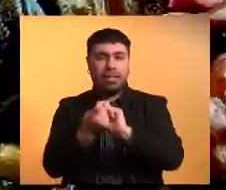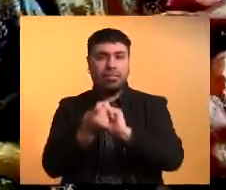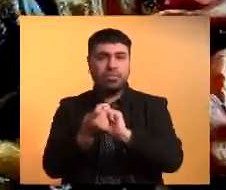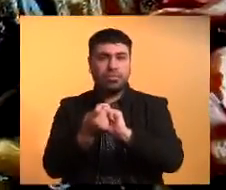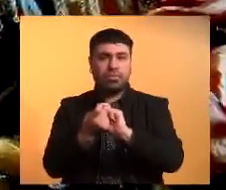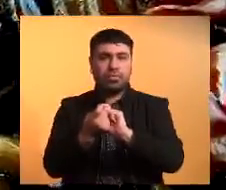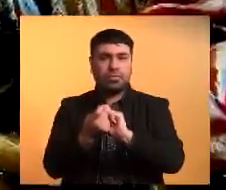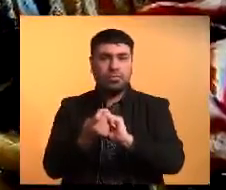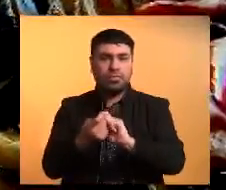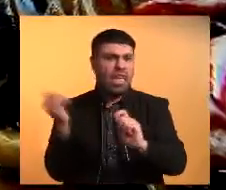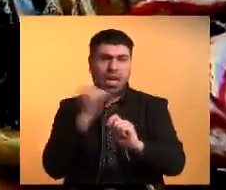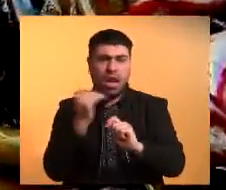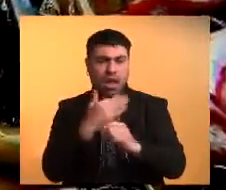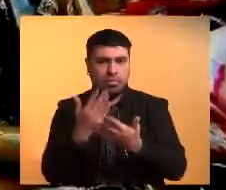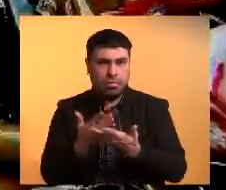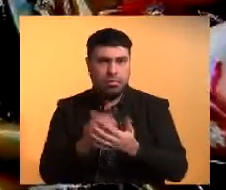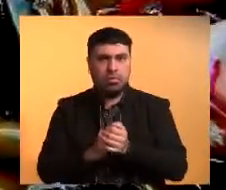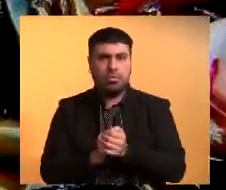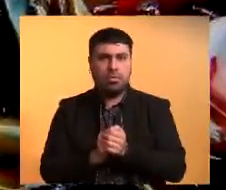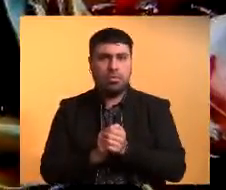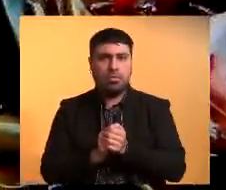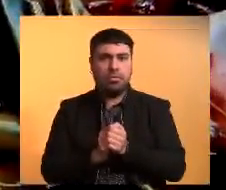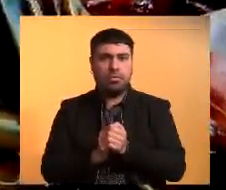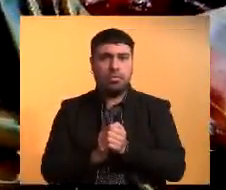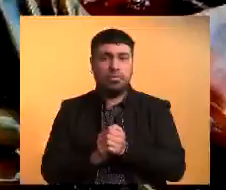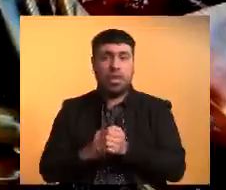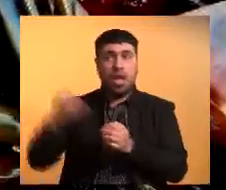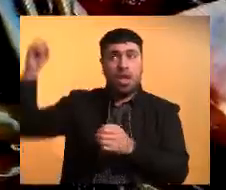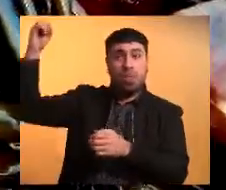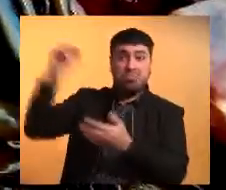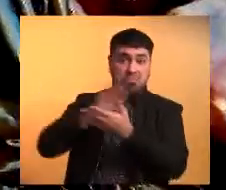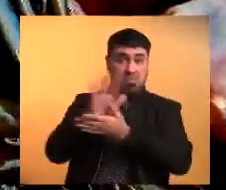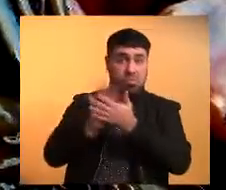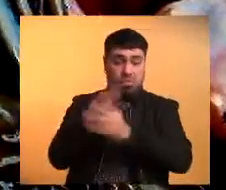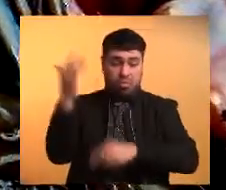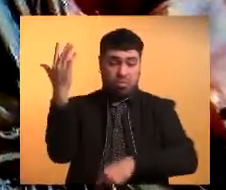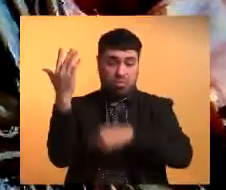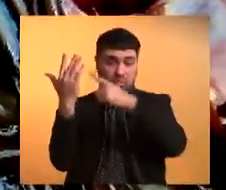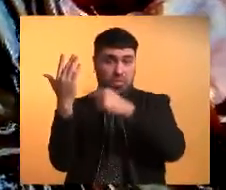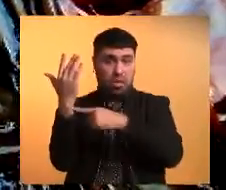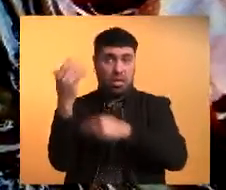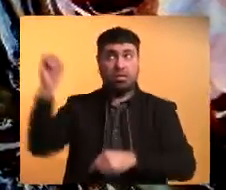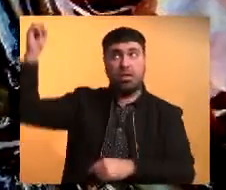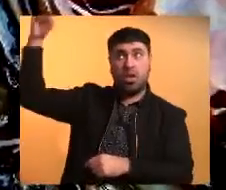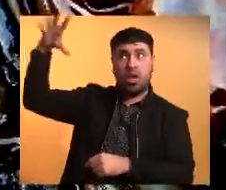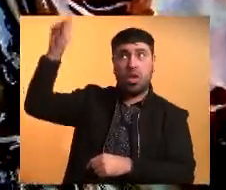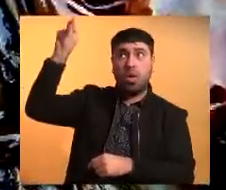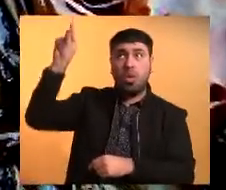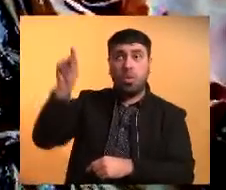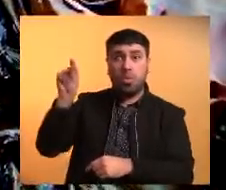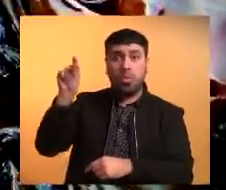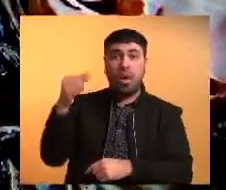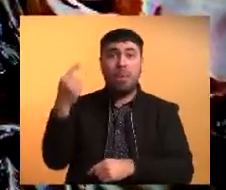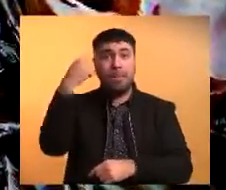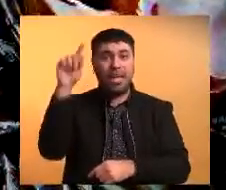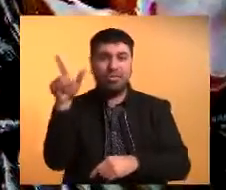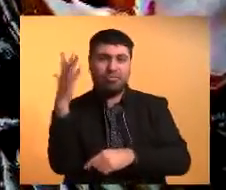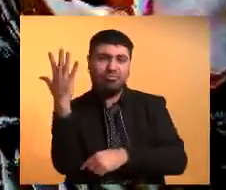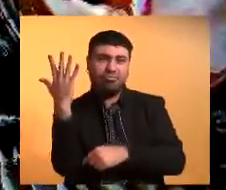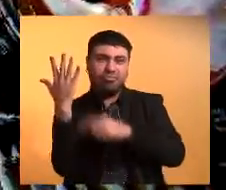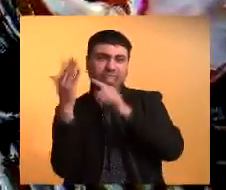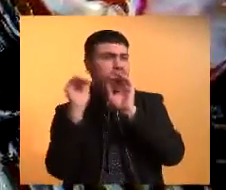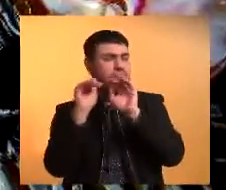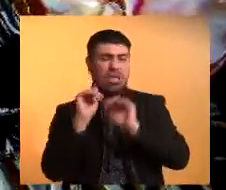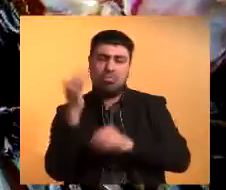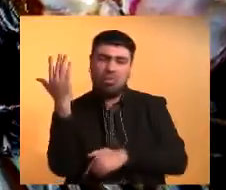fotosíntesis eh, a baja luminosidad. Por lo tanto, si bien uno ve estas láminas que pueden estar cubriendo, pero esas láminas cubren